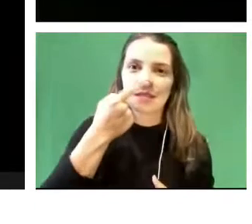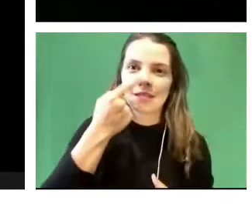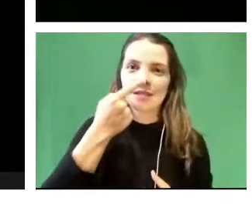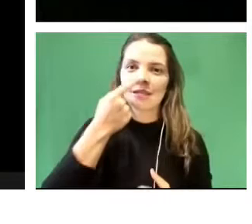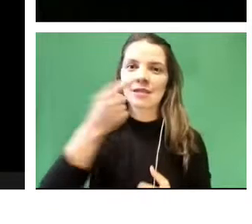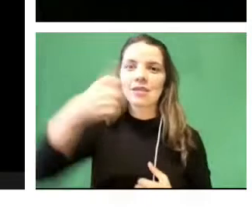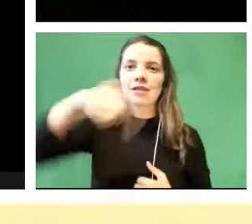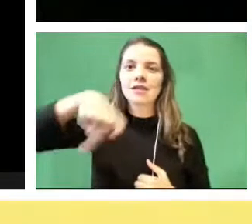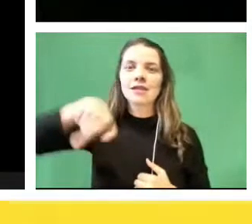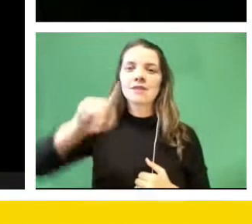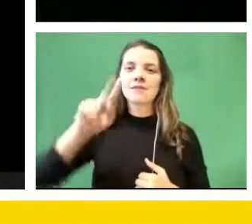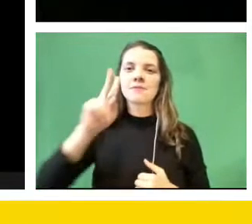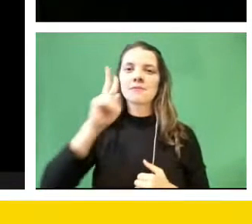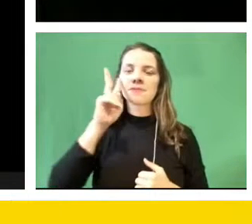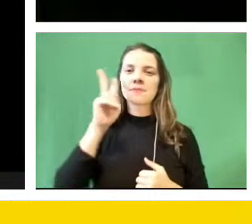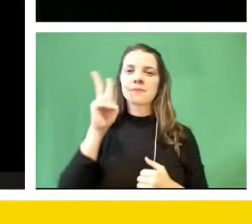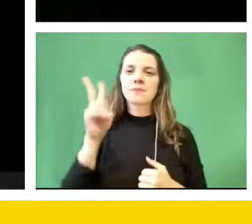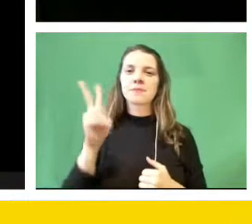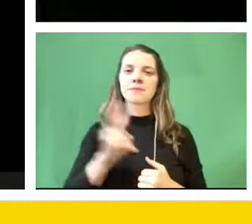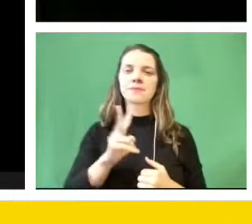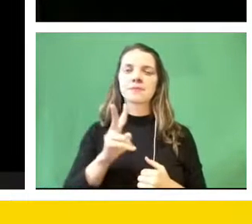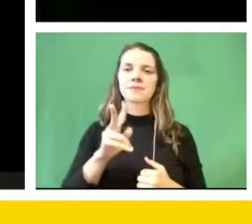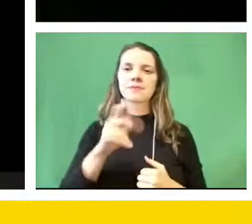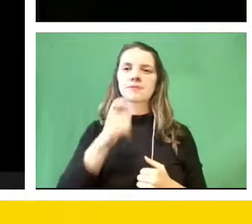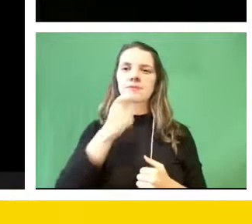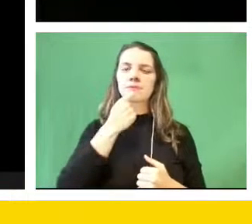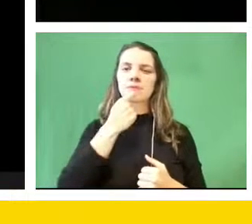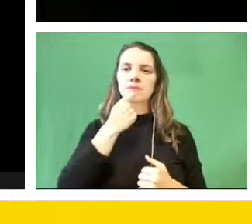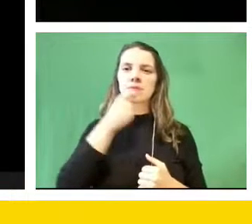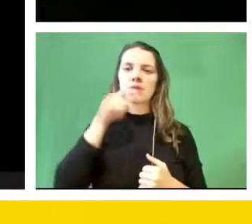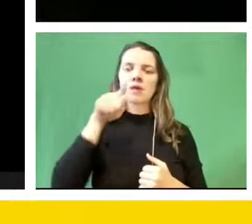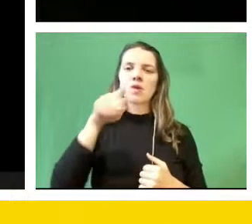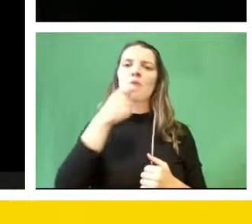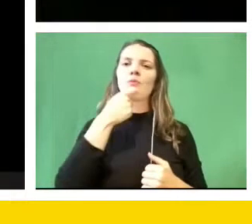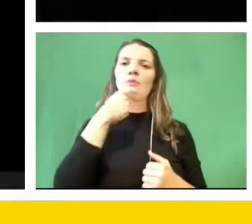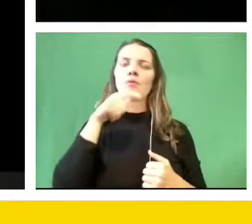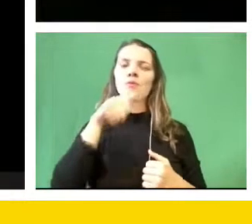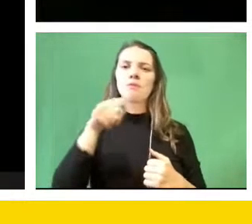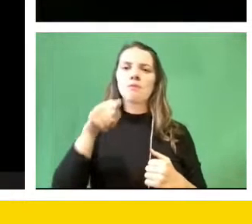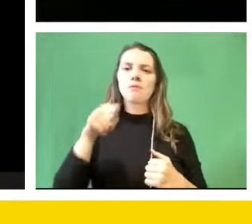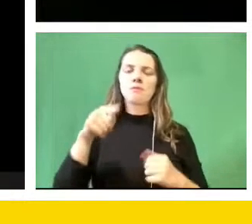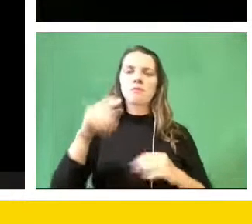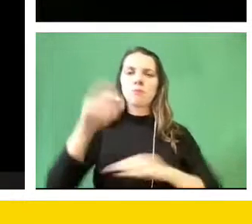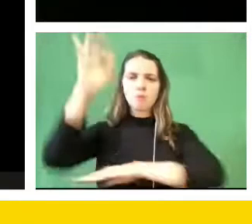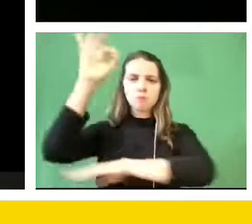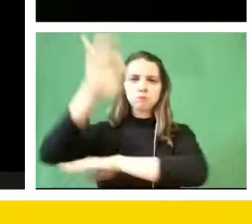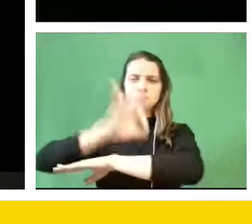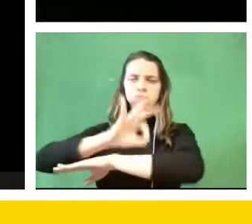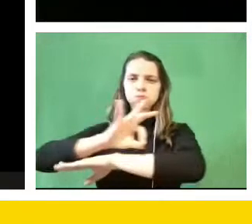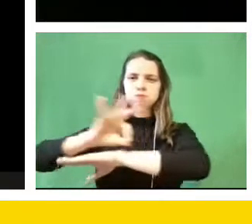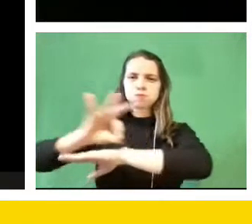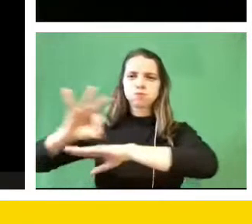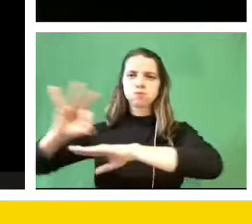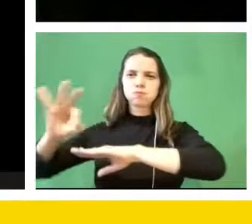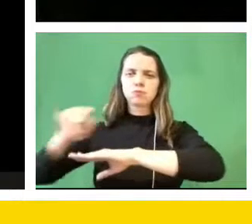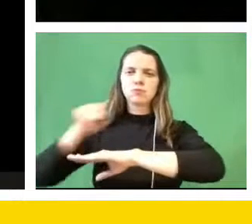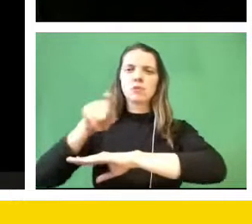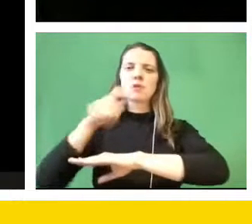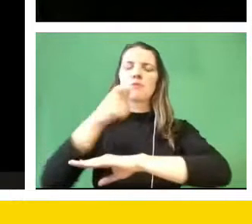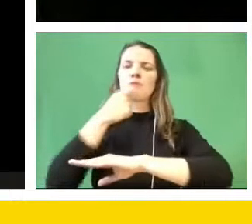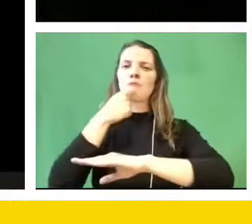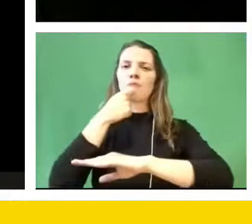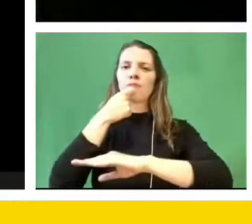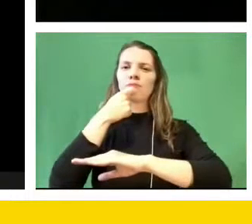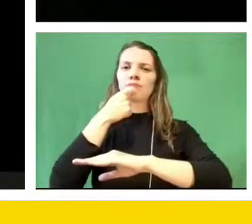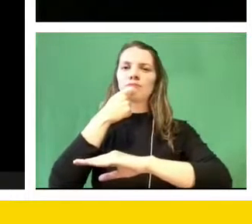allá de el concepto de arquitectura o de accesibilidad al medio físico